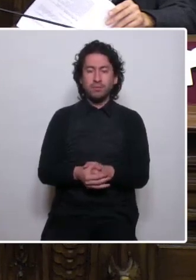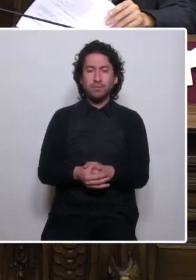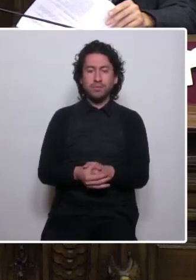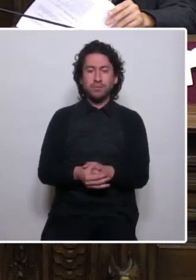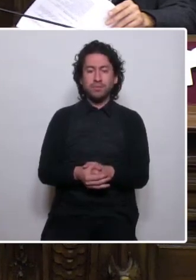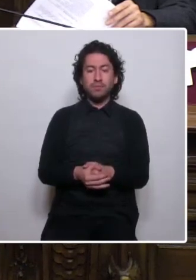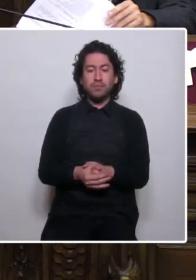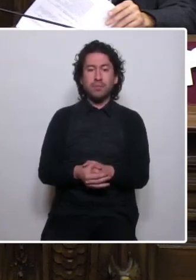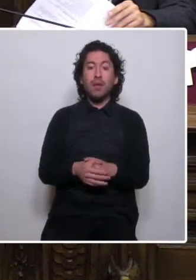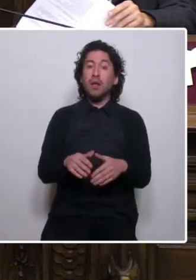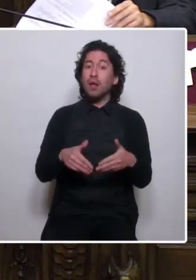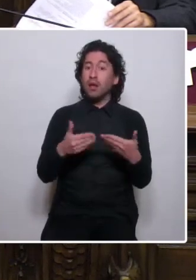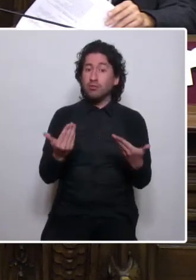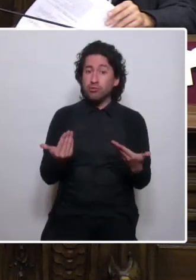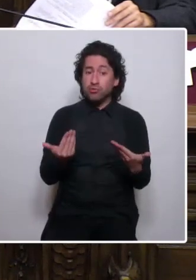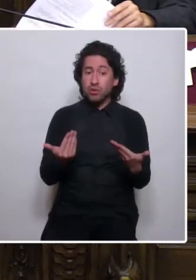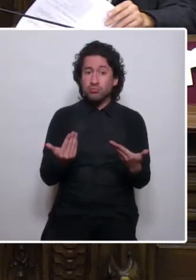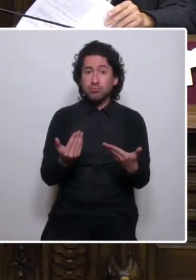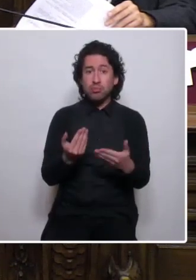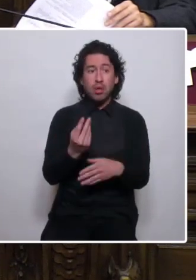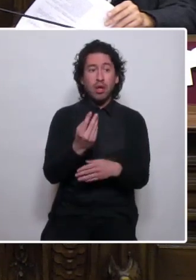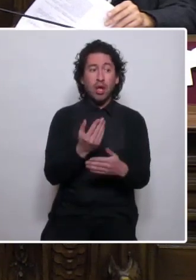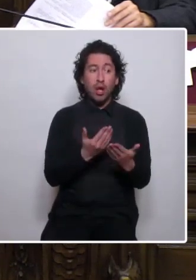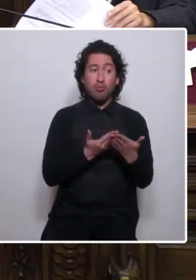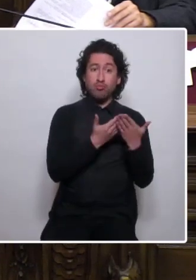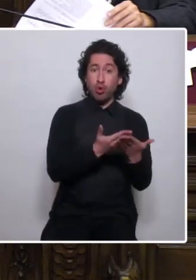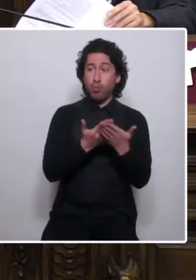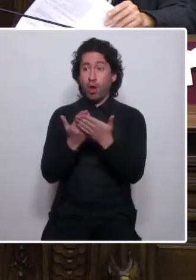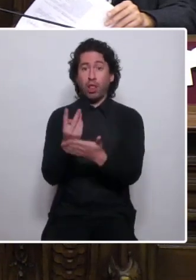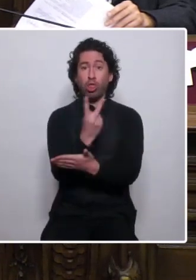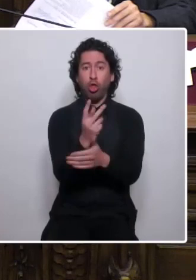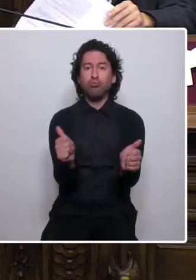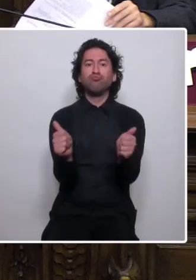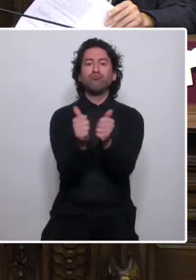Por lo tanto, se votan las dos propuestas en conjunto.